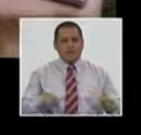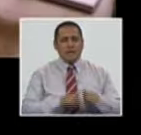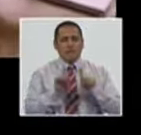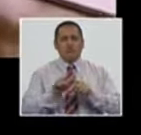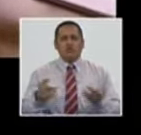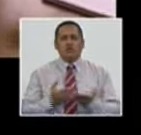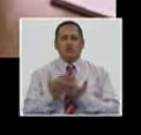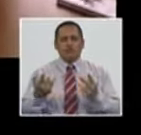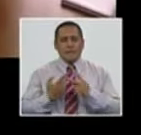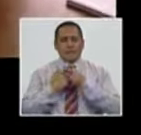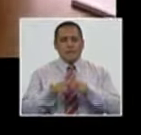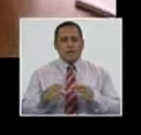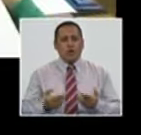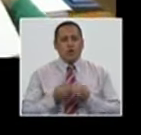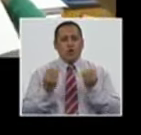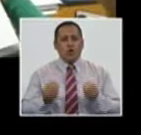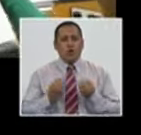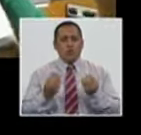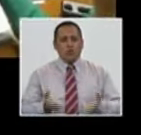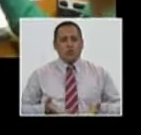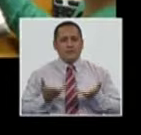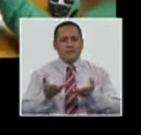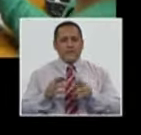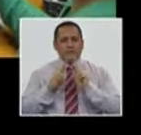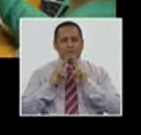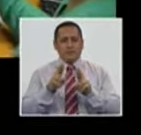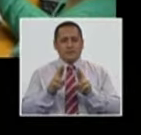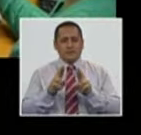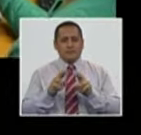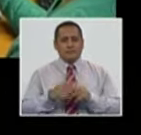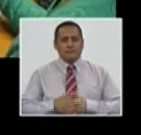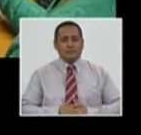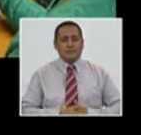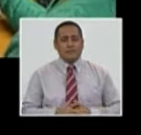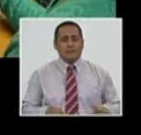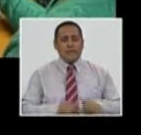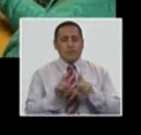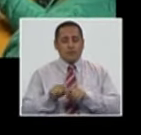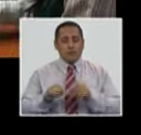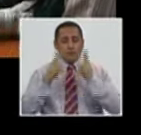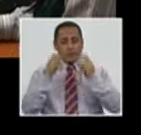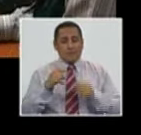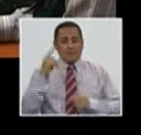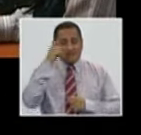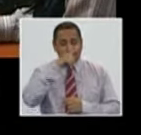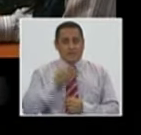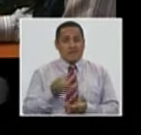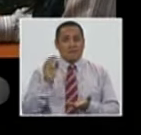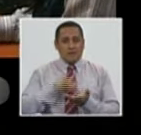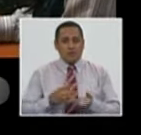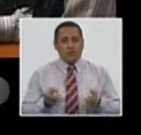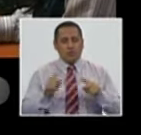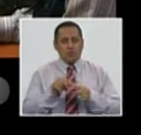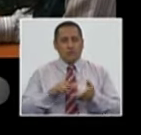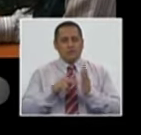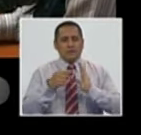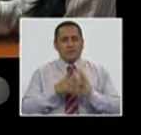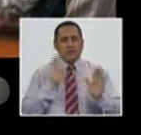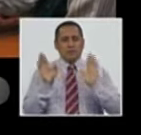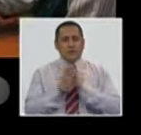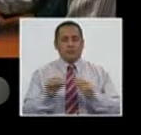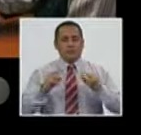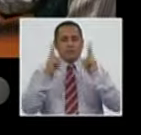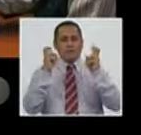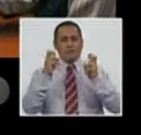Por dónde empezar o Cómo dar respuesta el tema se complica aún más cuando se trata